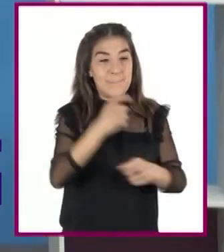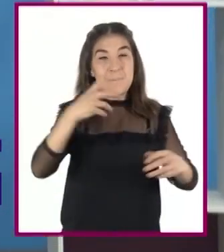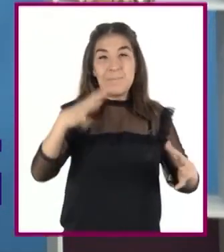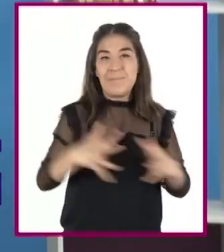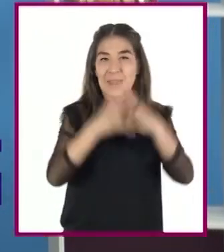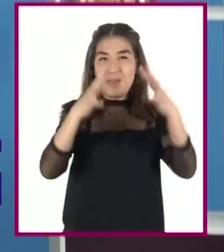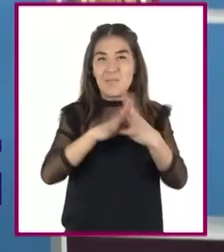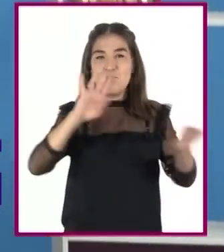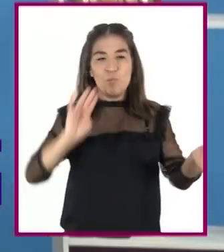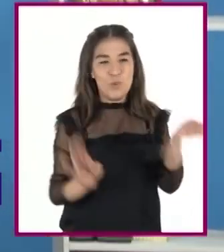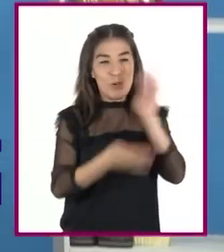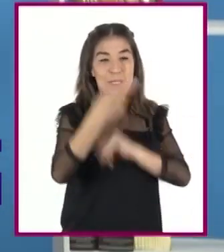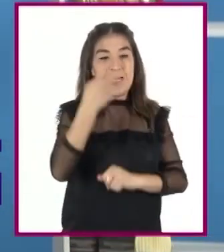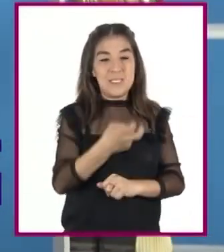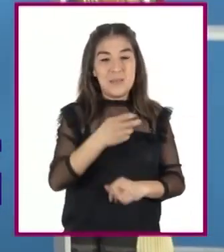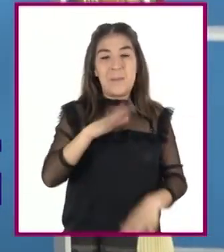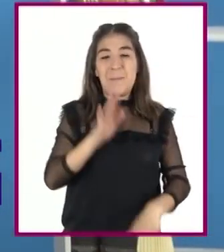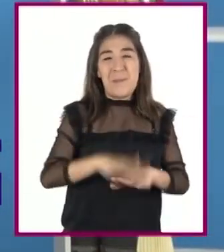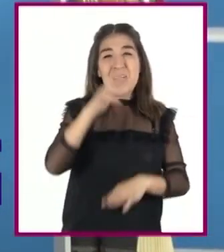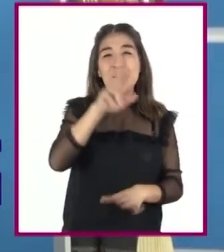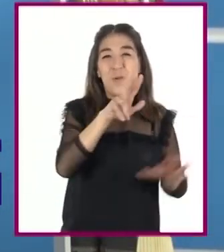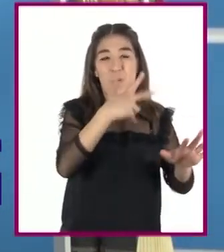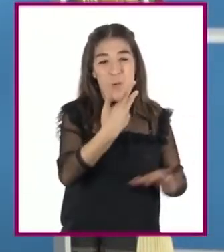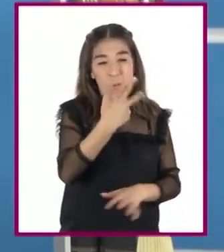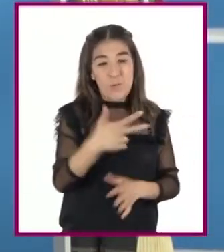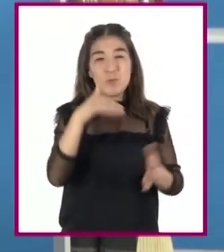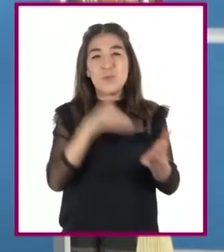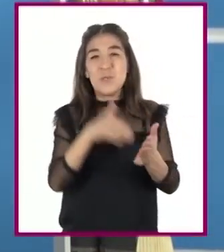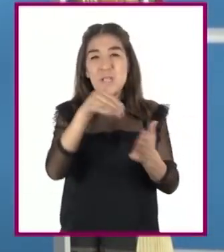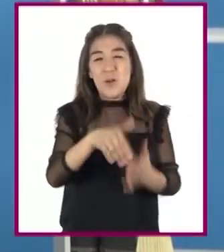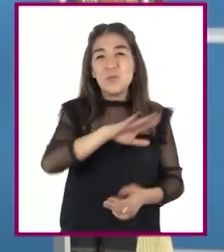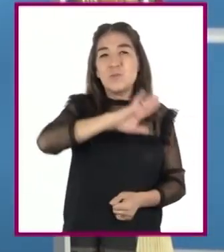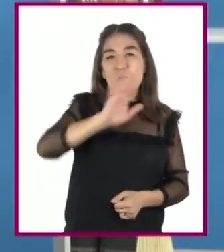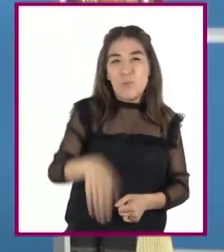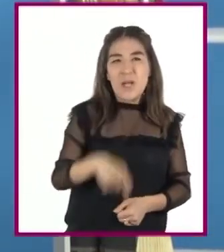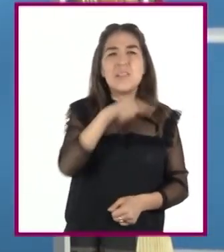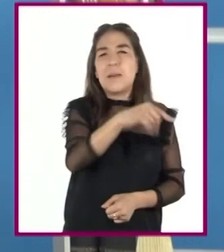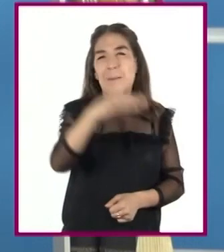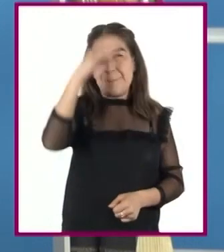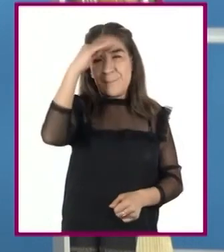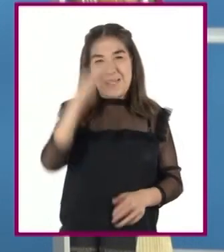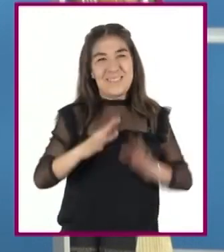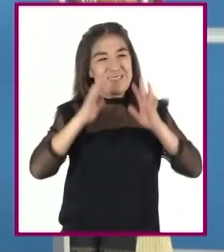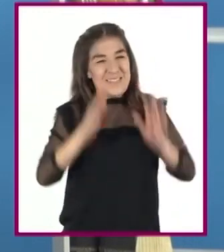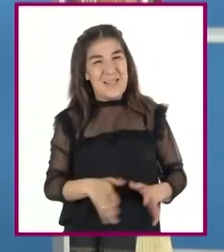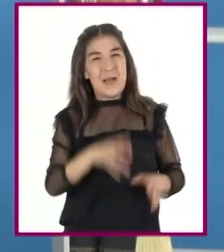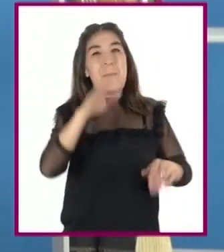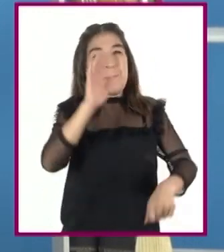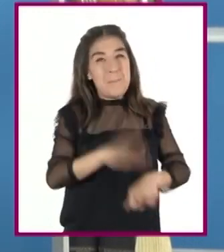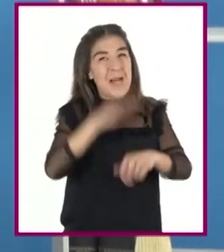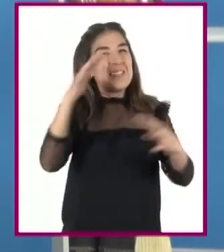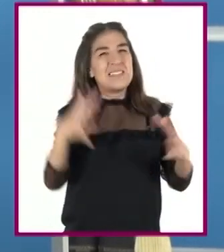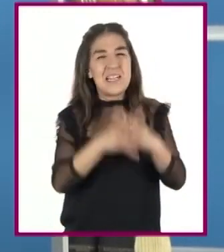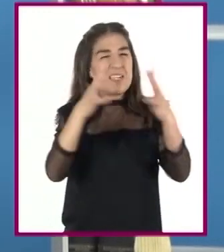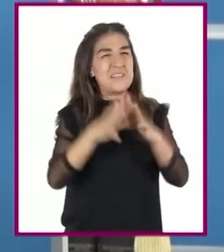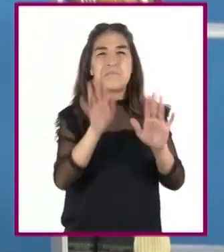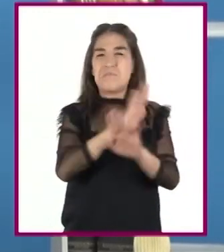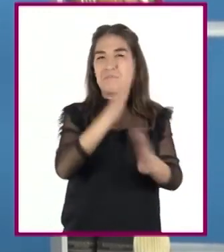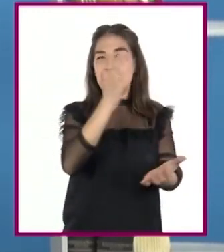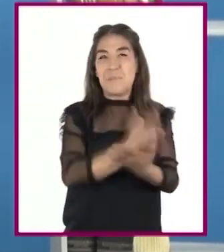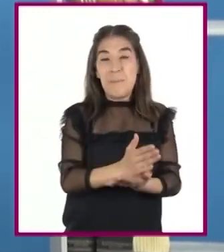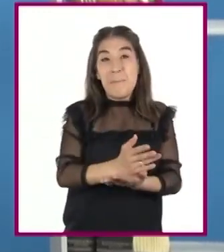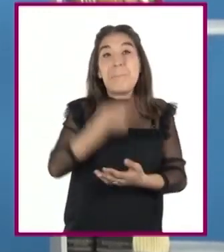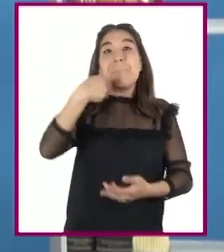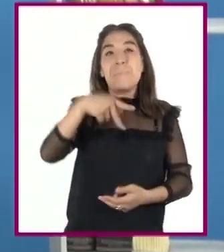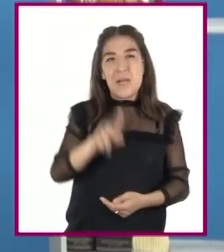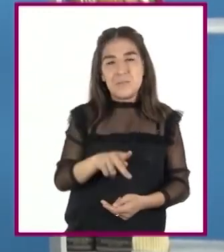Mundial, con sus más de 8 millones de muertos, suponía que evitaría el estallido de más guerras. Sin embargo,